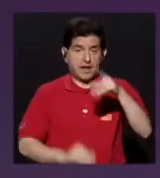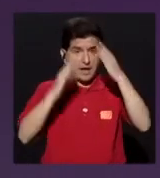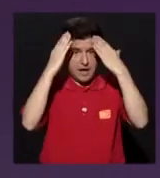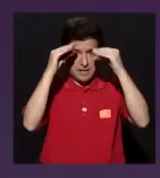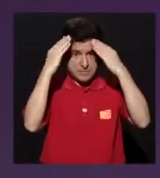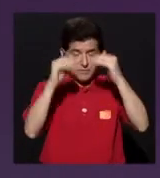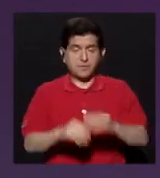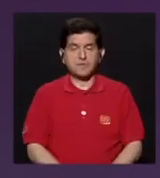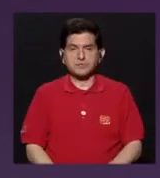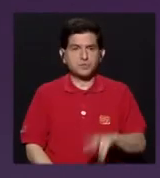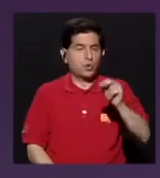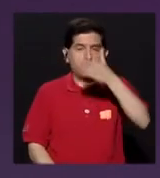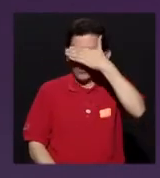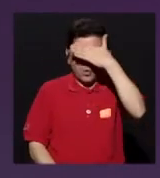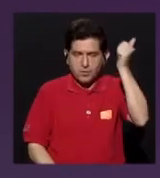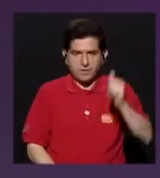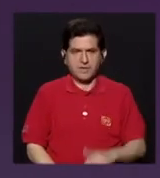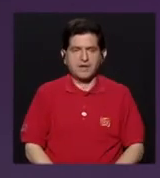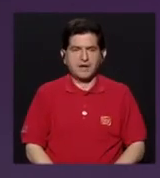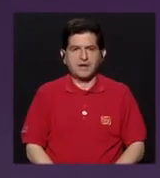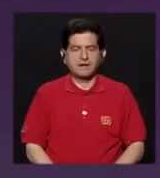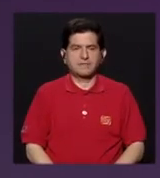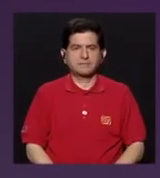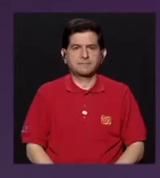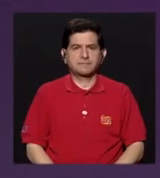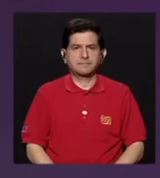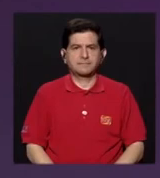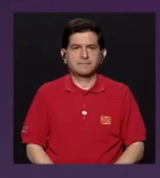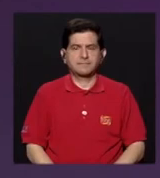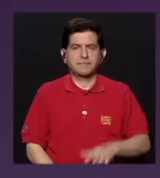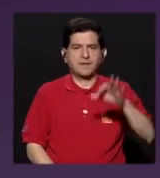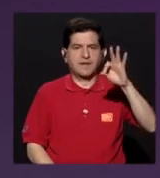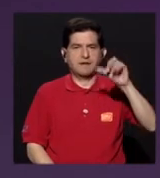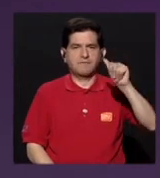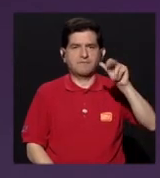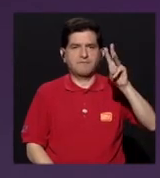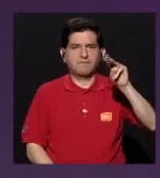información no quiero que se me vaya, que es, la dirección es